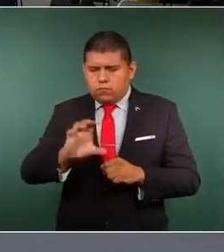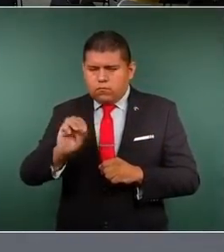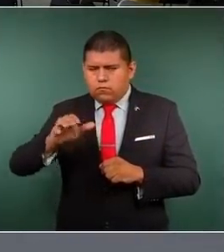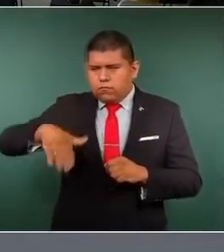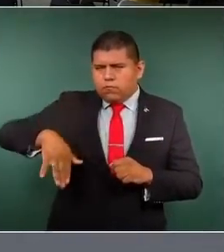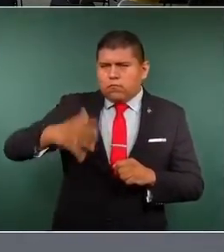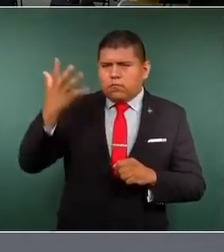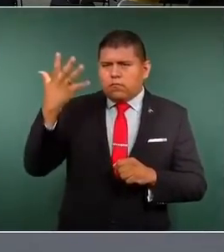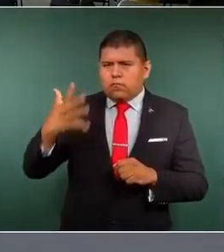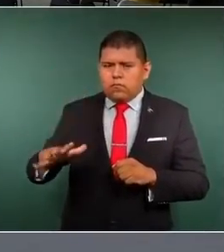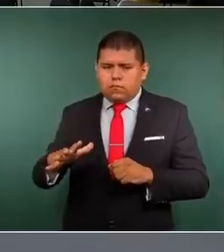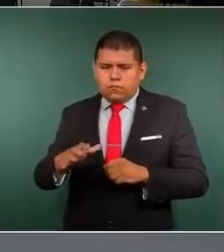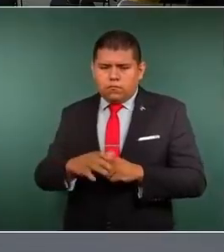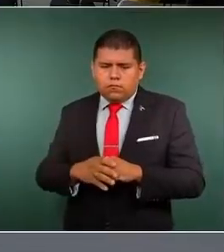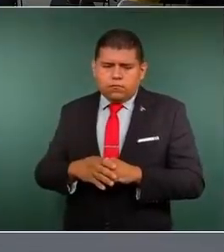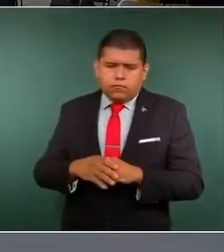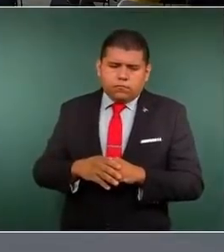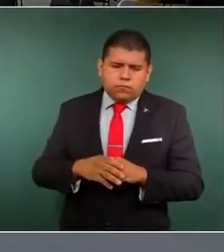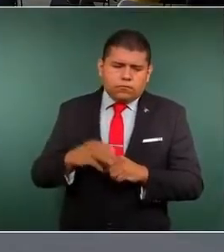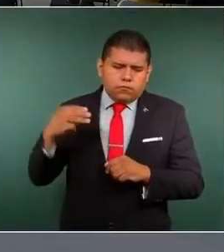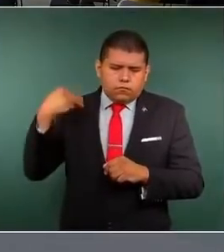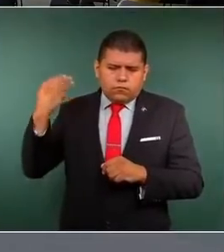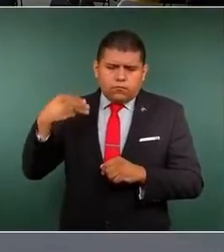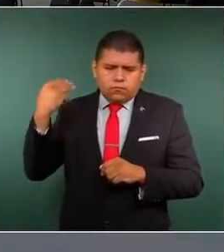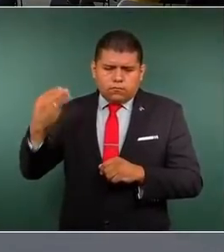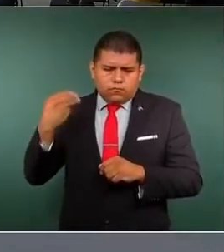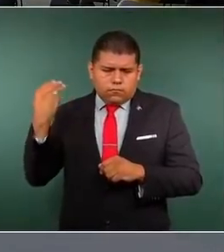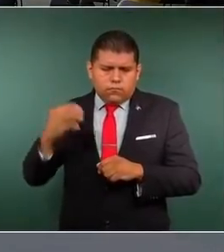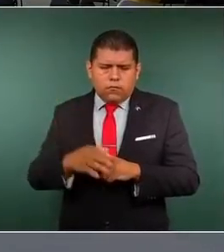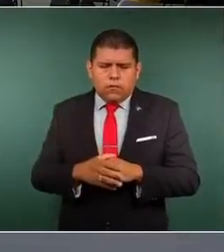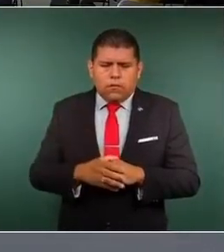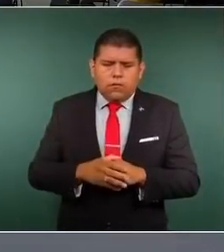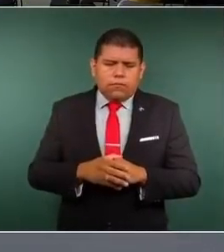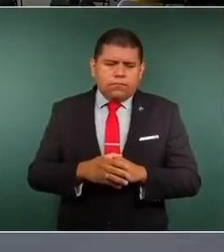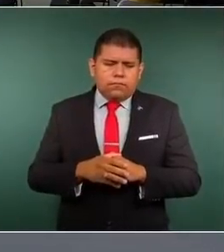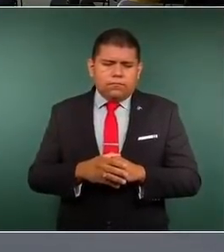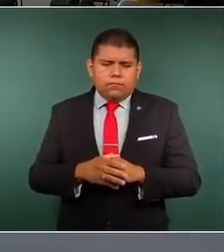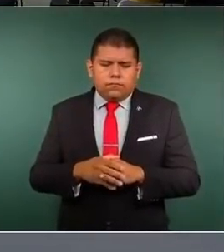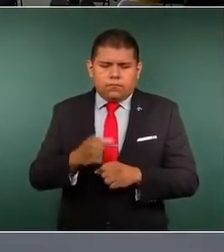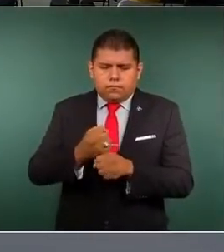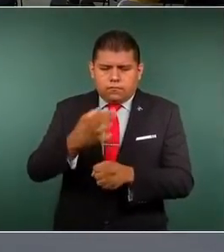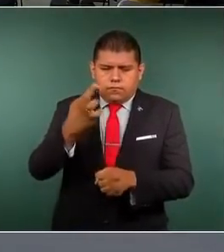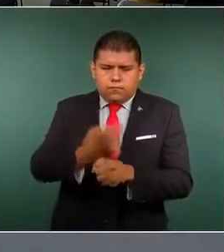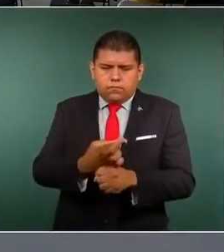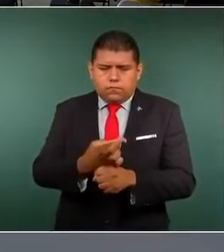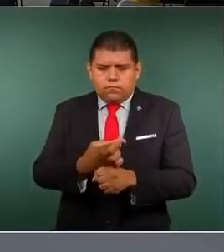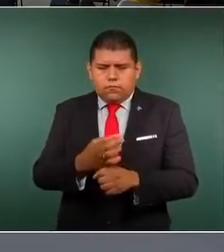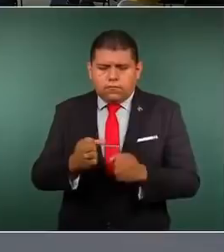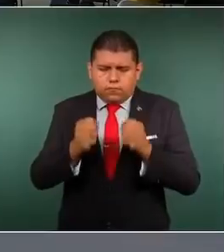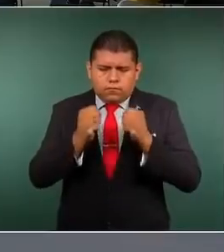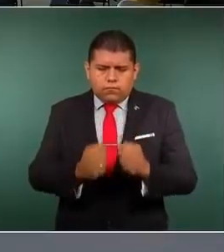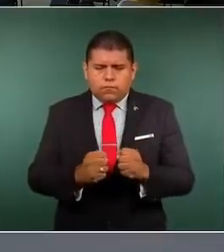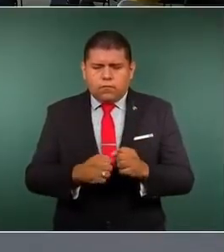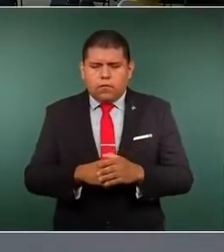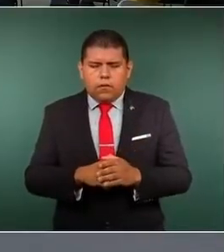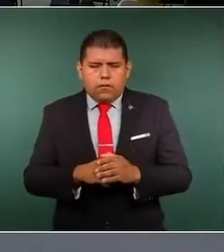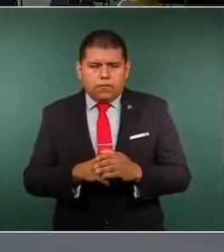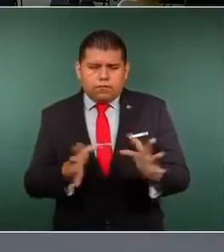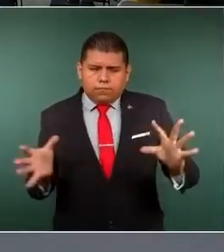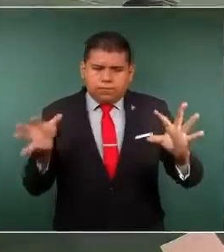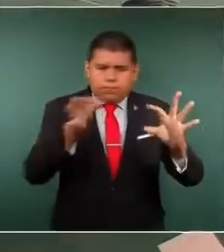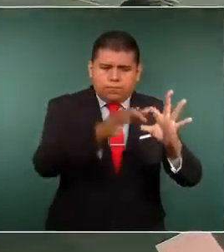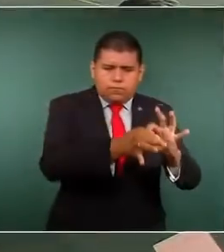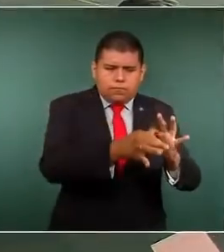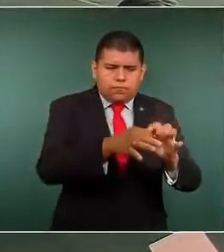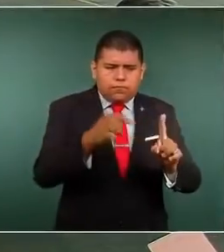marzo pidió la renuncia de los funcionarios de la dependencia de la secretaría de seguridad que estuvieran vinculados con